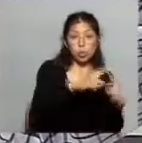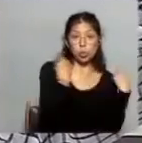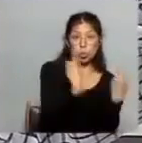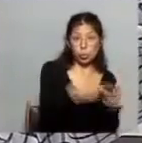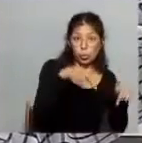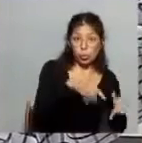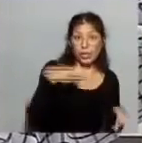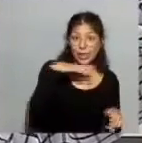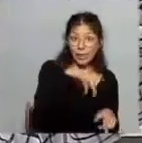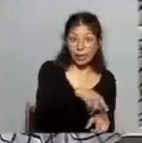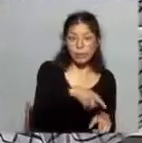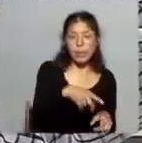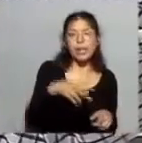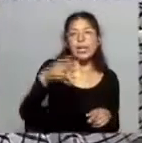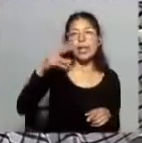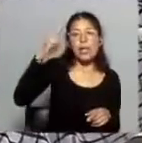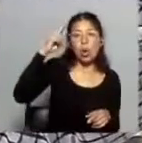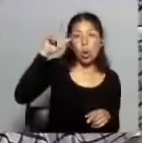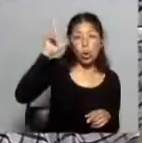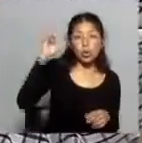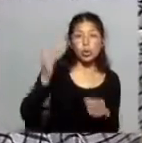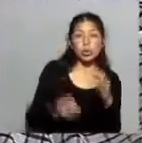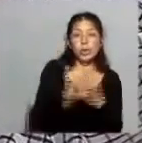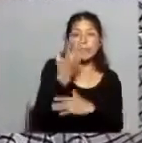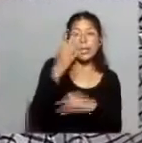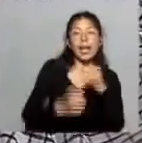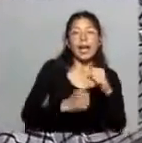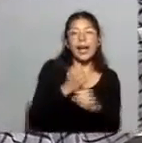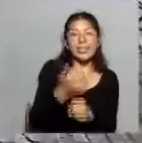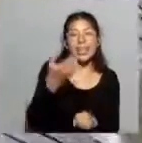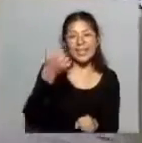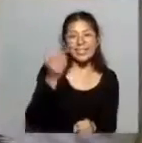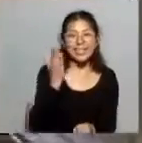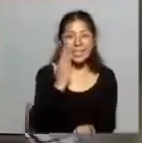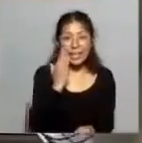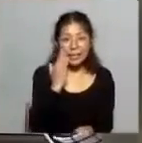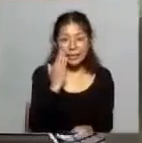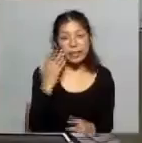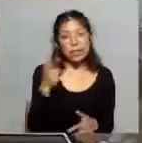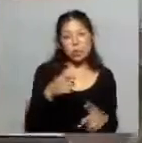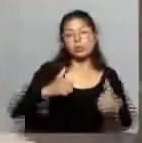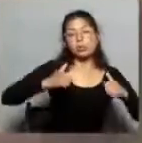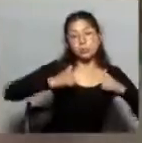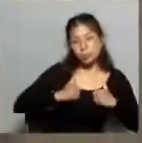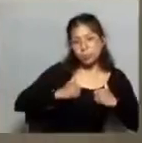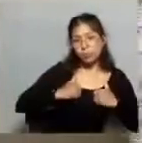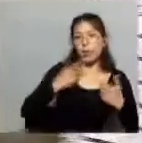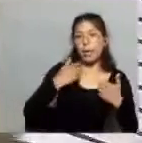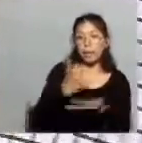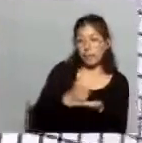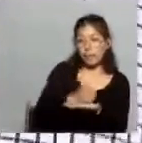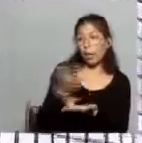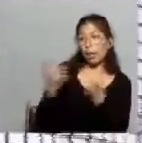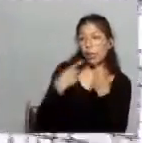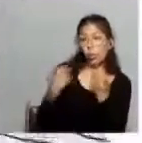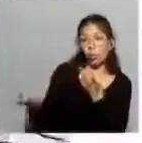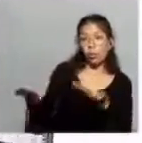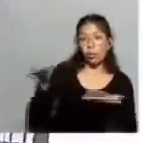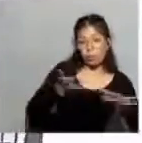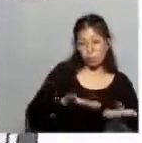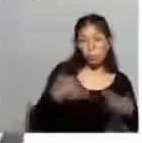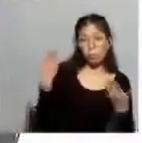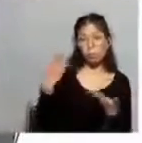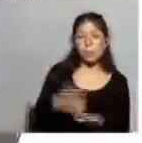de la mañana hasta las 18 horas O sea turno mañana y turno tarde bueno sin dudas ustedes esperan que sea alta la demanda